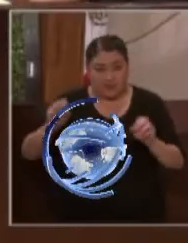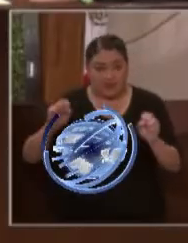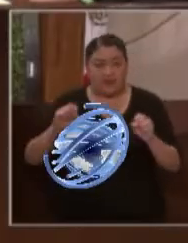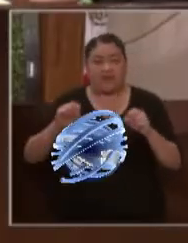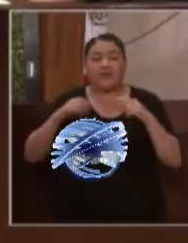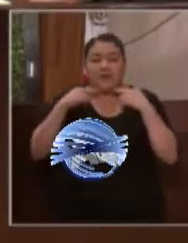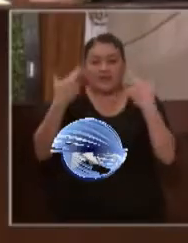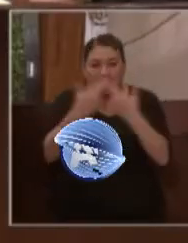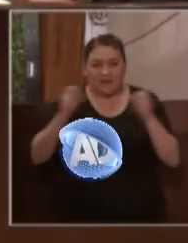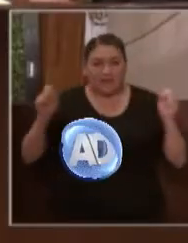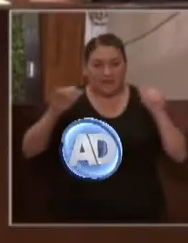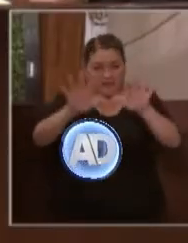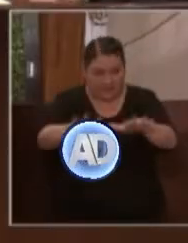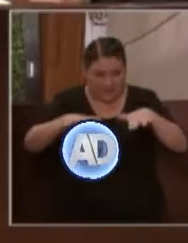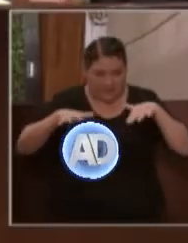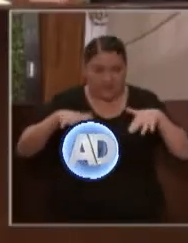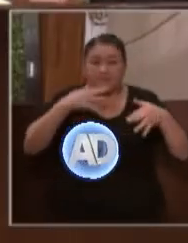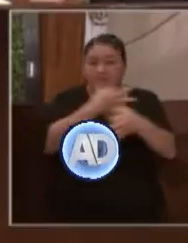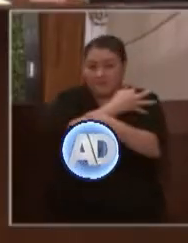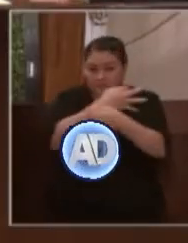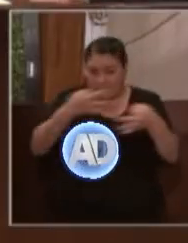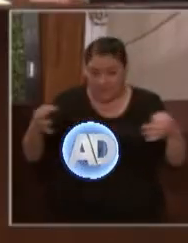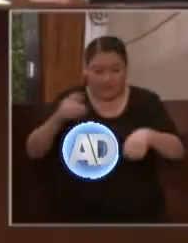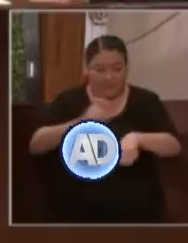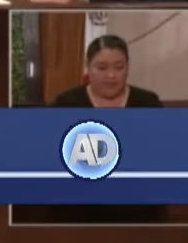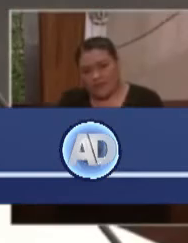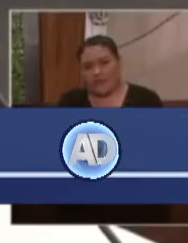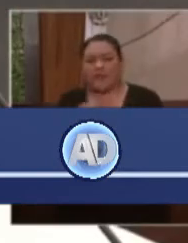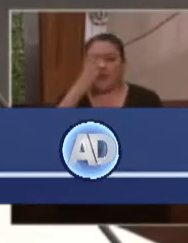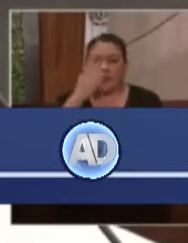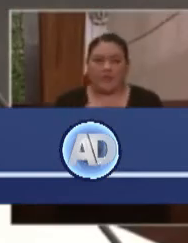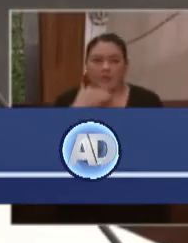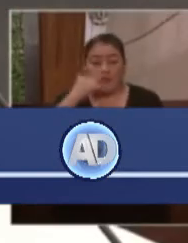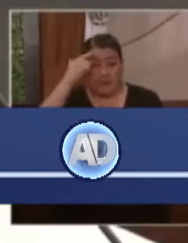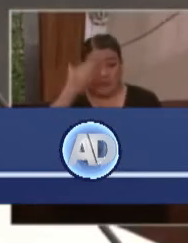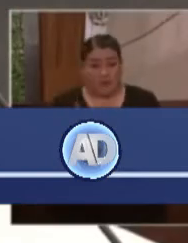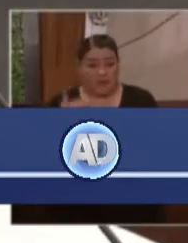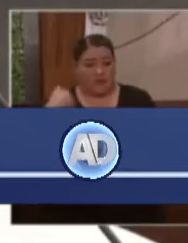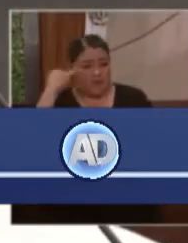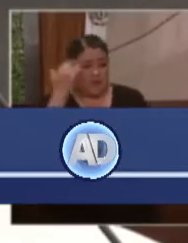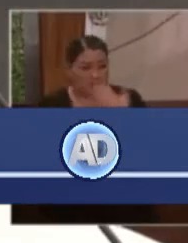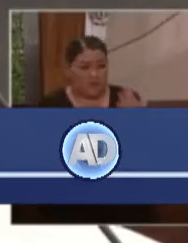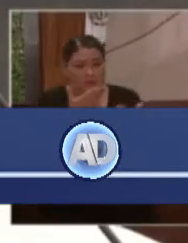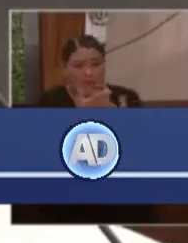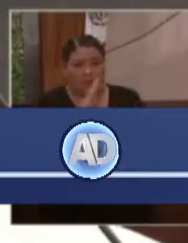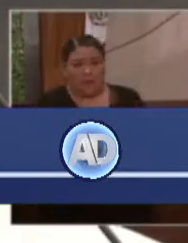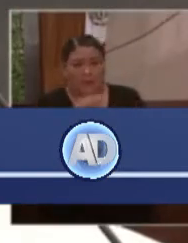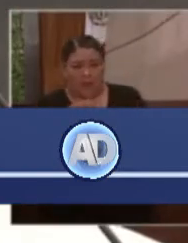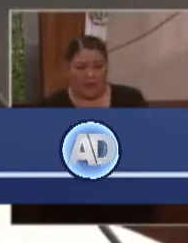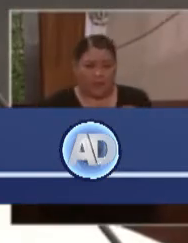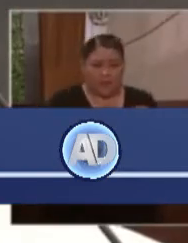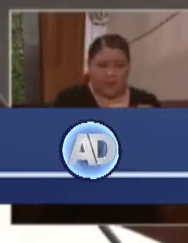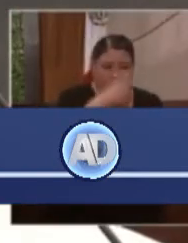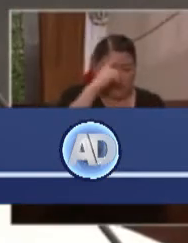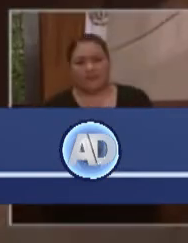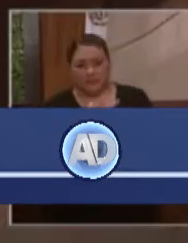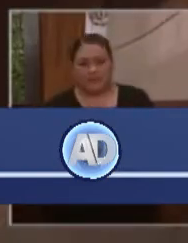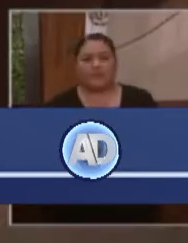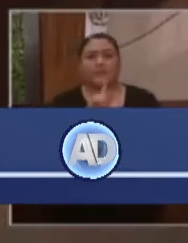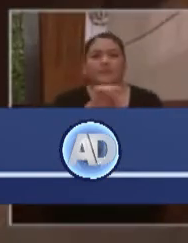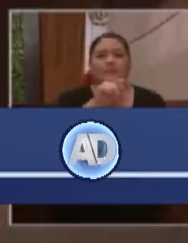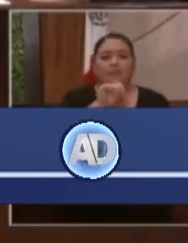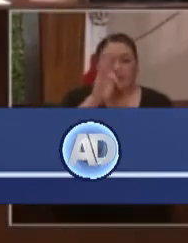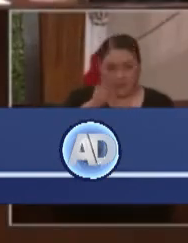la sala superior consideró que existe omisión por parte del gobierno estatal de entregar el instituto electoral la totalidad de los recursos